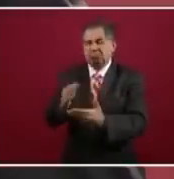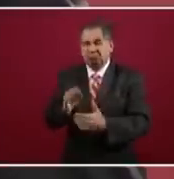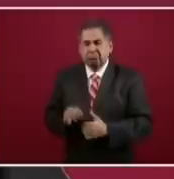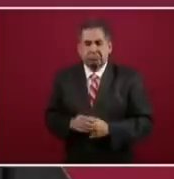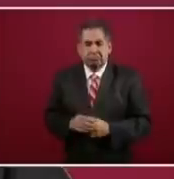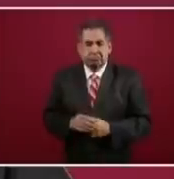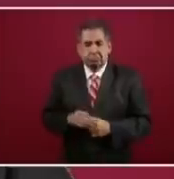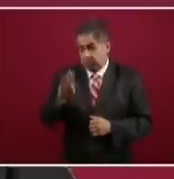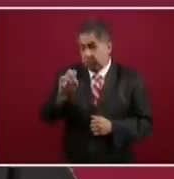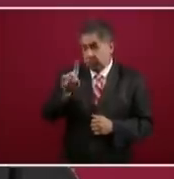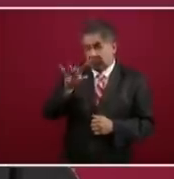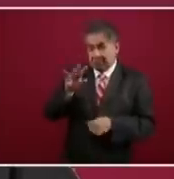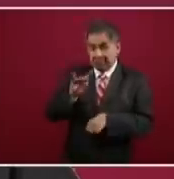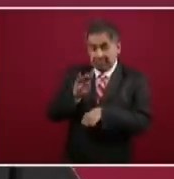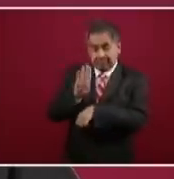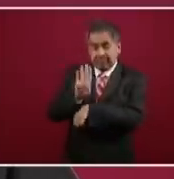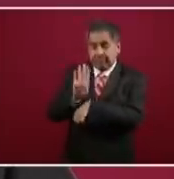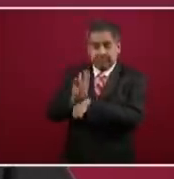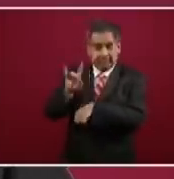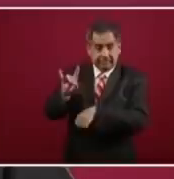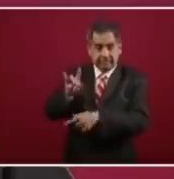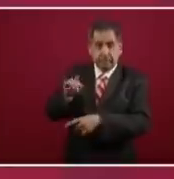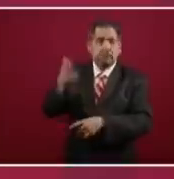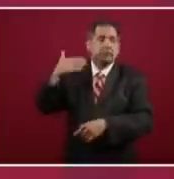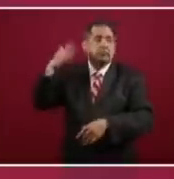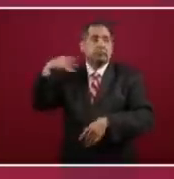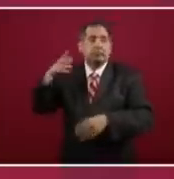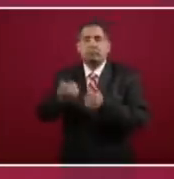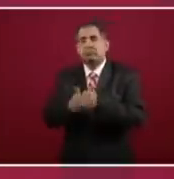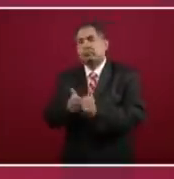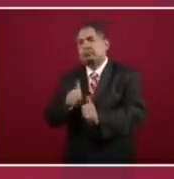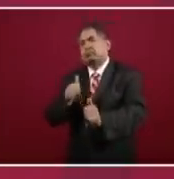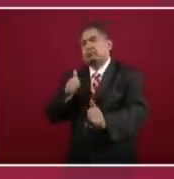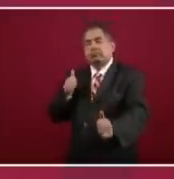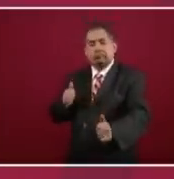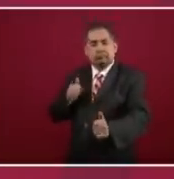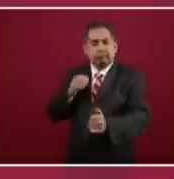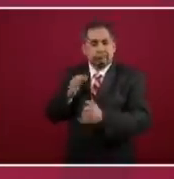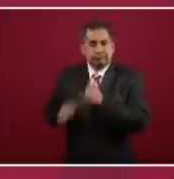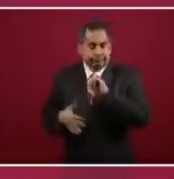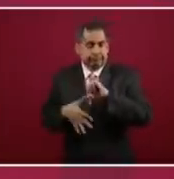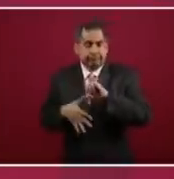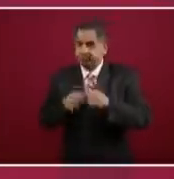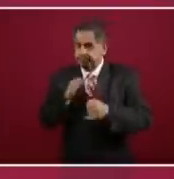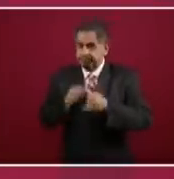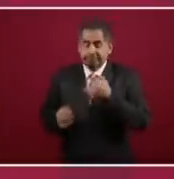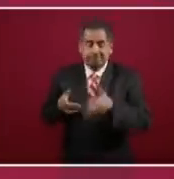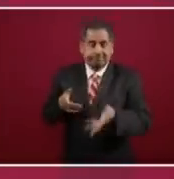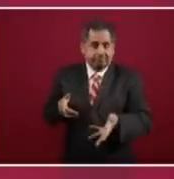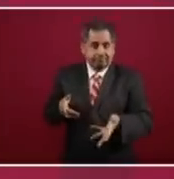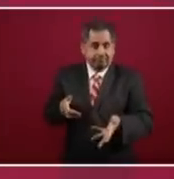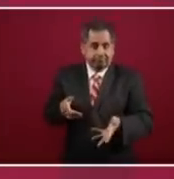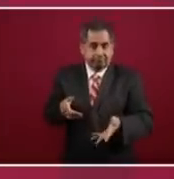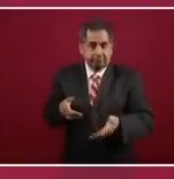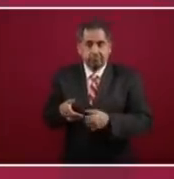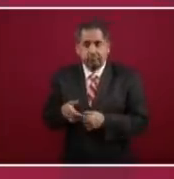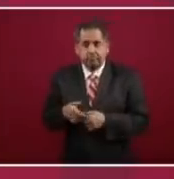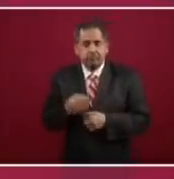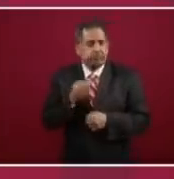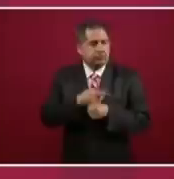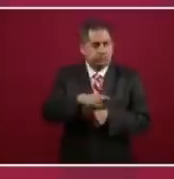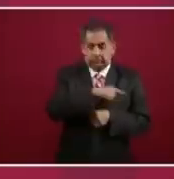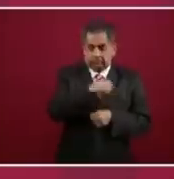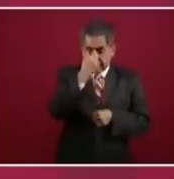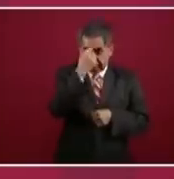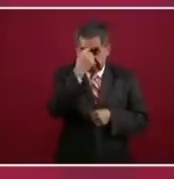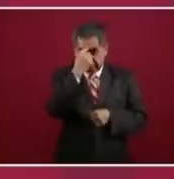oliveras de los pueblos más atrasados del continente estos que tienen obsesión